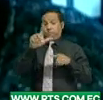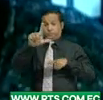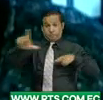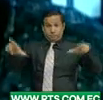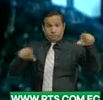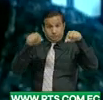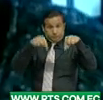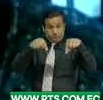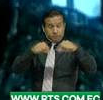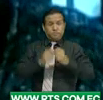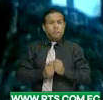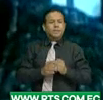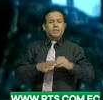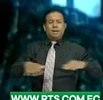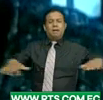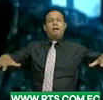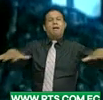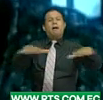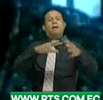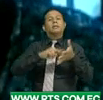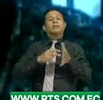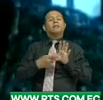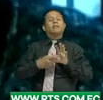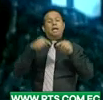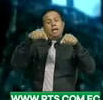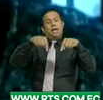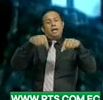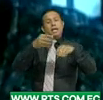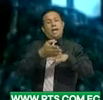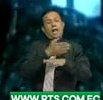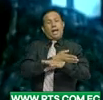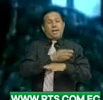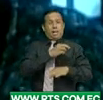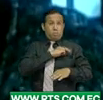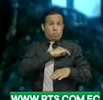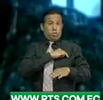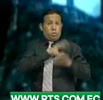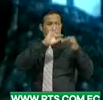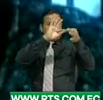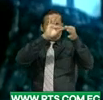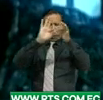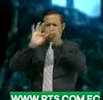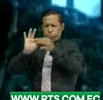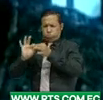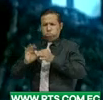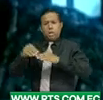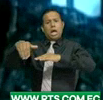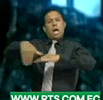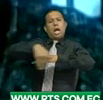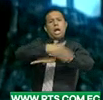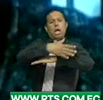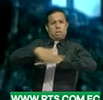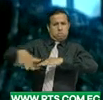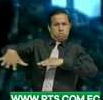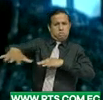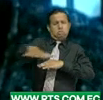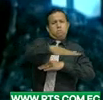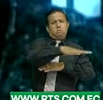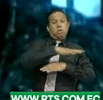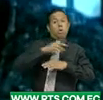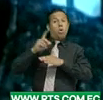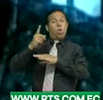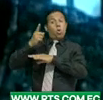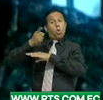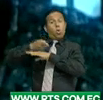hecho es el área regenerada de la ciudad de Cayambe, donde está, de acuerdo a la